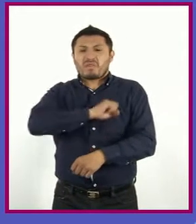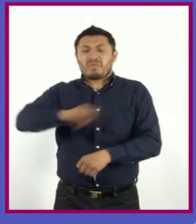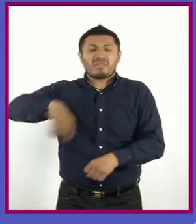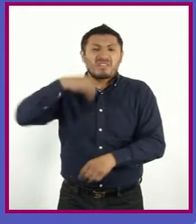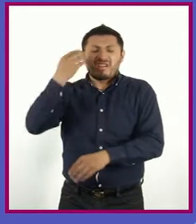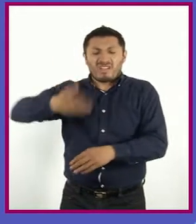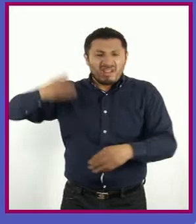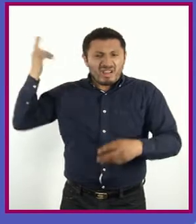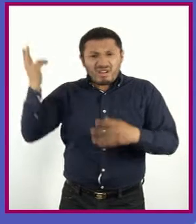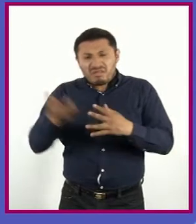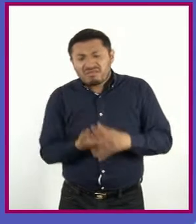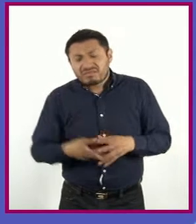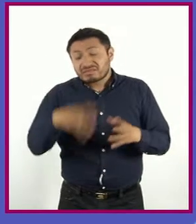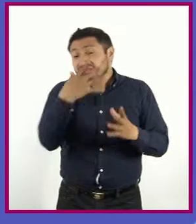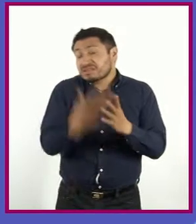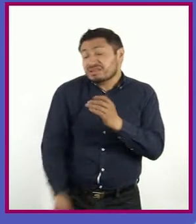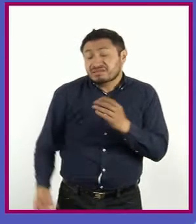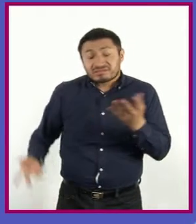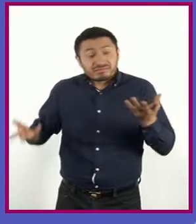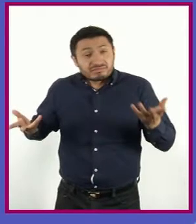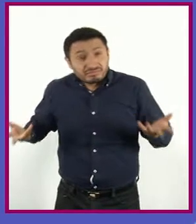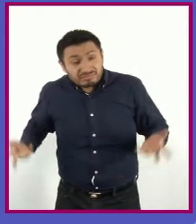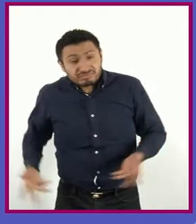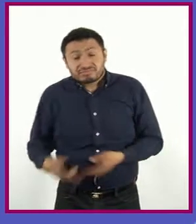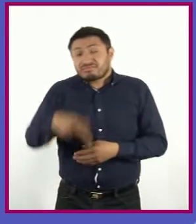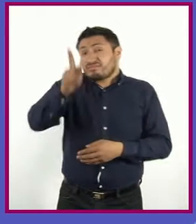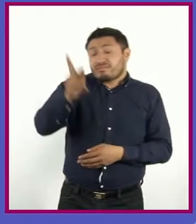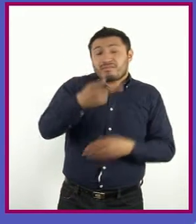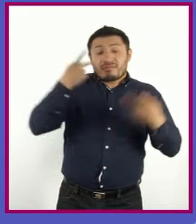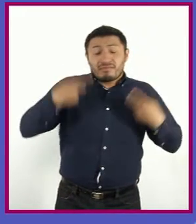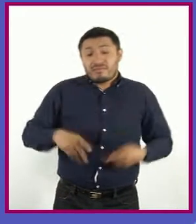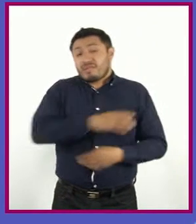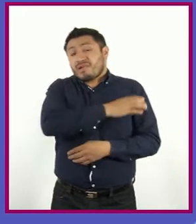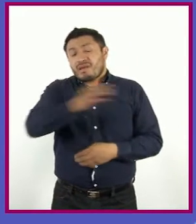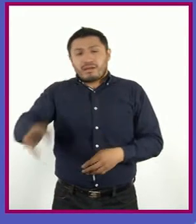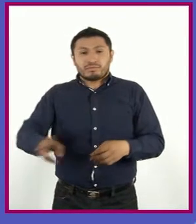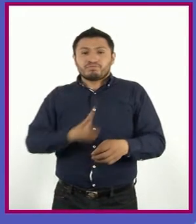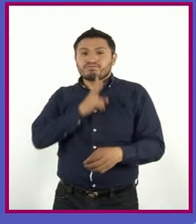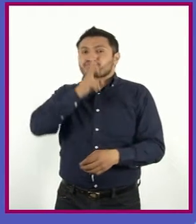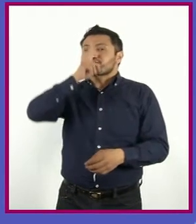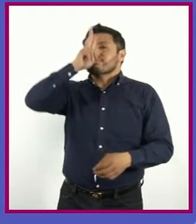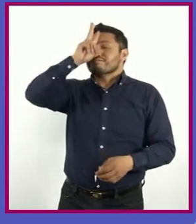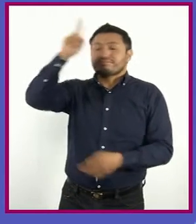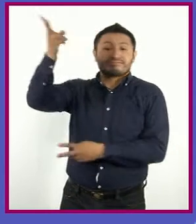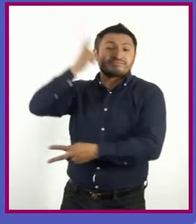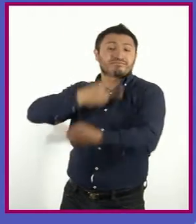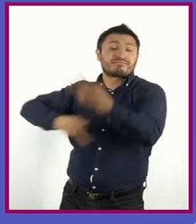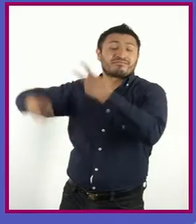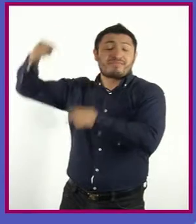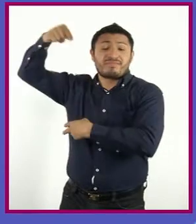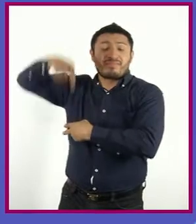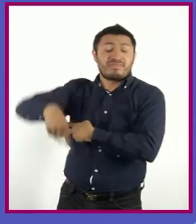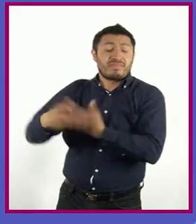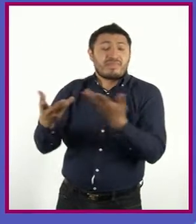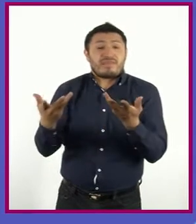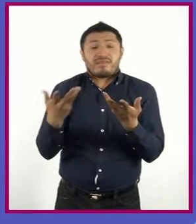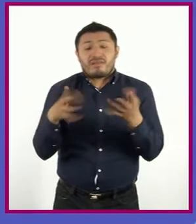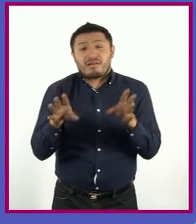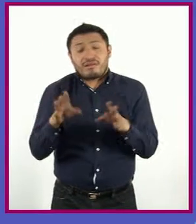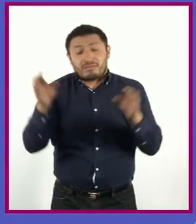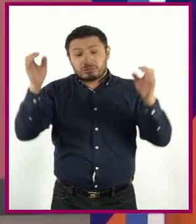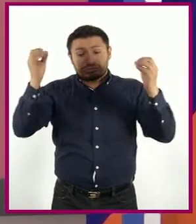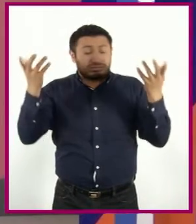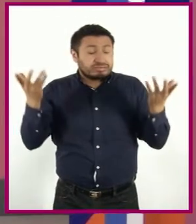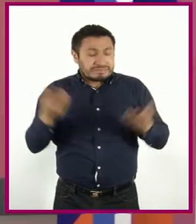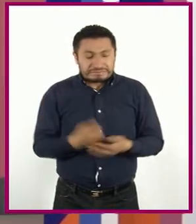escaparse después a Waigunda, en tanto que los campesinos, en venganza, venían aquí al ojeo en nuestros